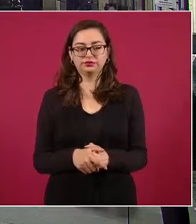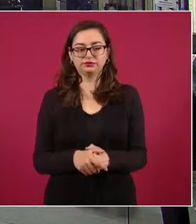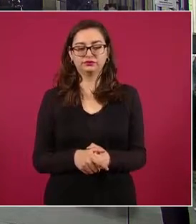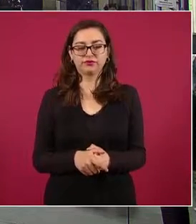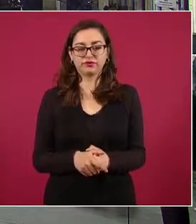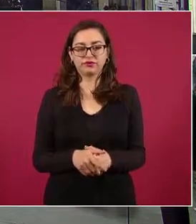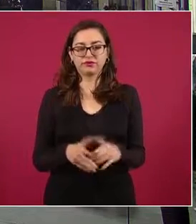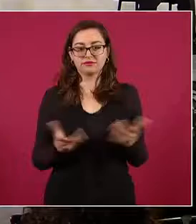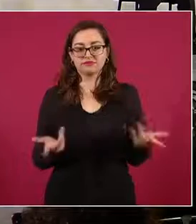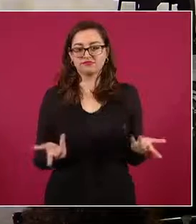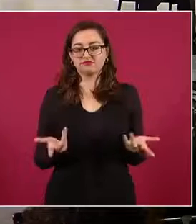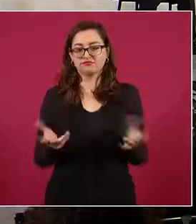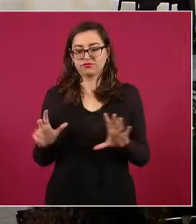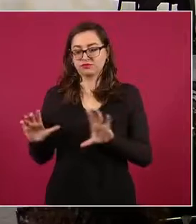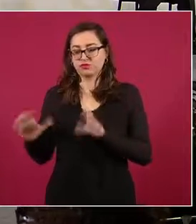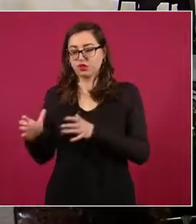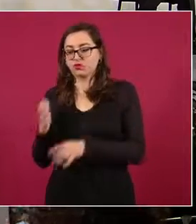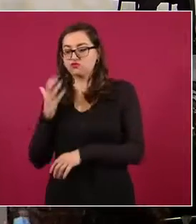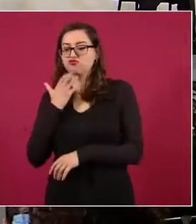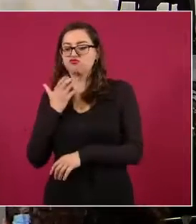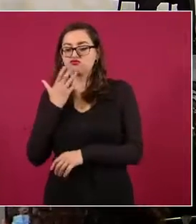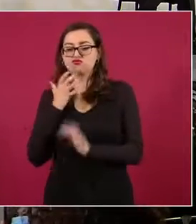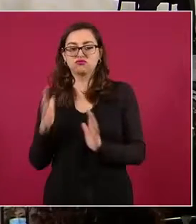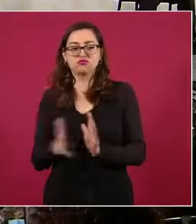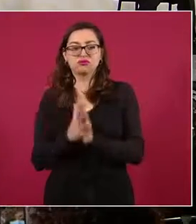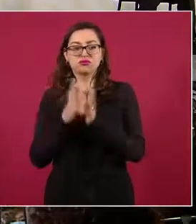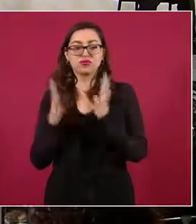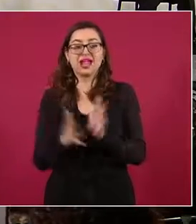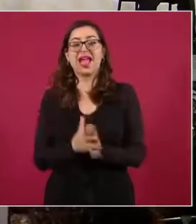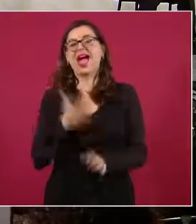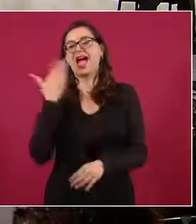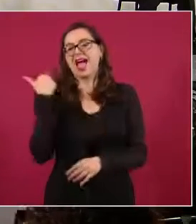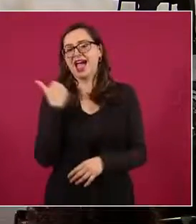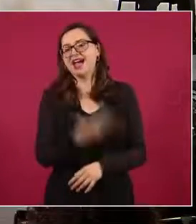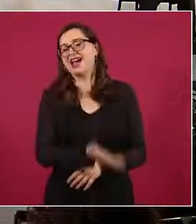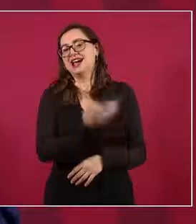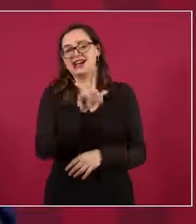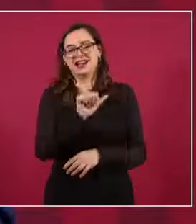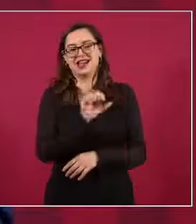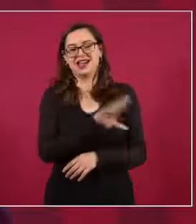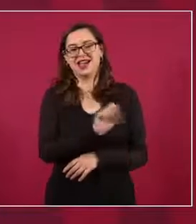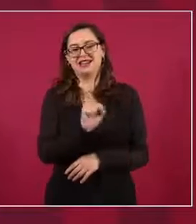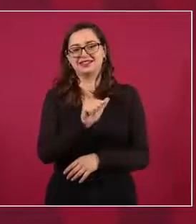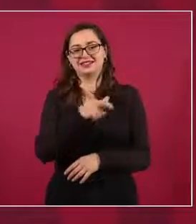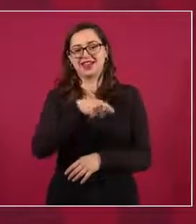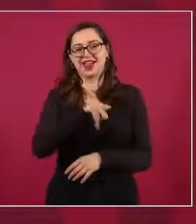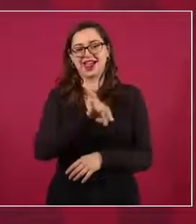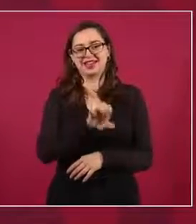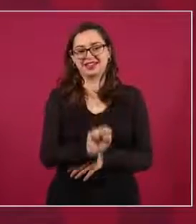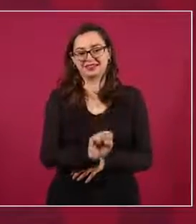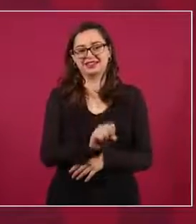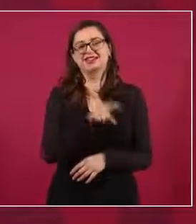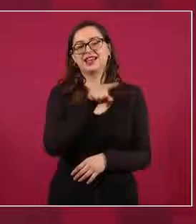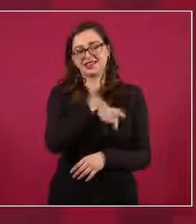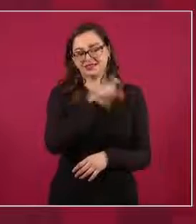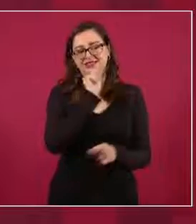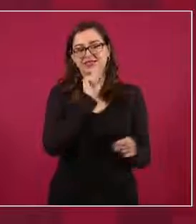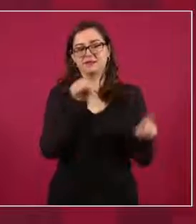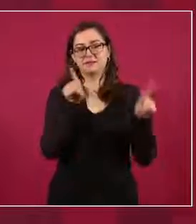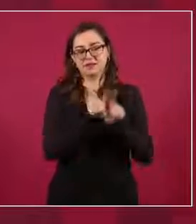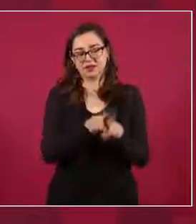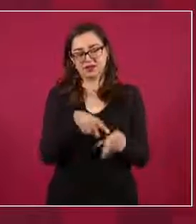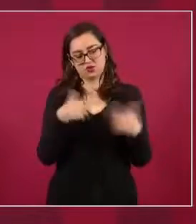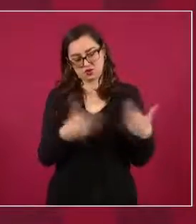Que hasta la comunidad judía participa. Alarraqui, sí, Alarraqui. Alarraqui, sí. El